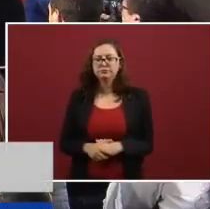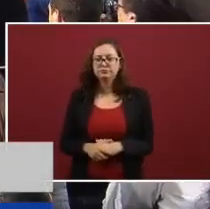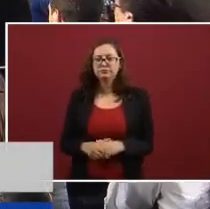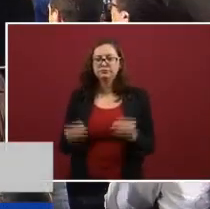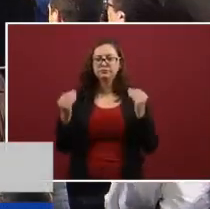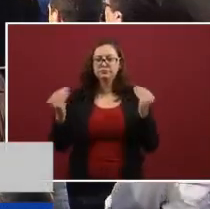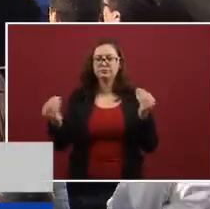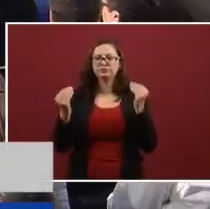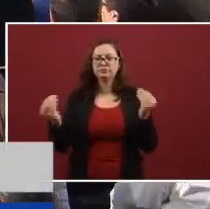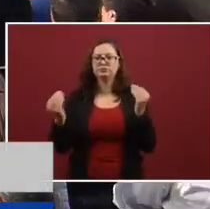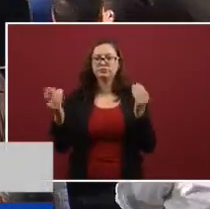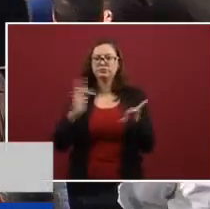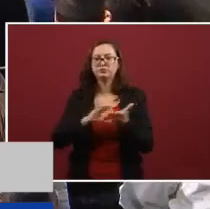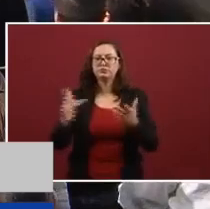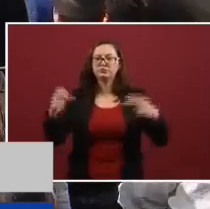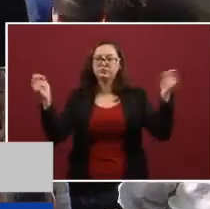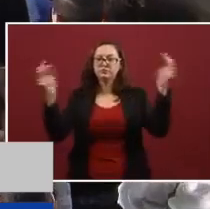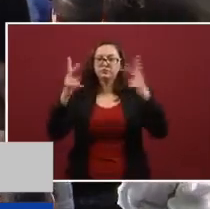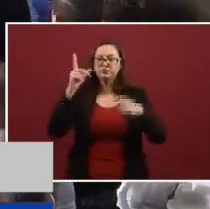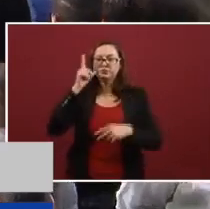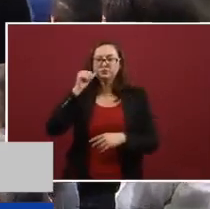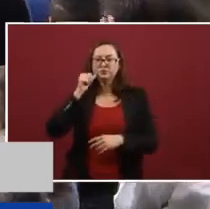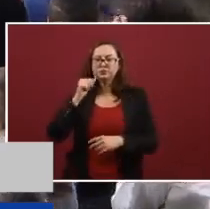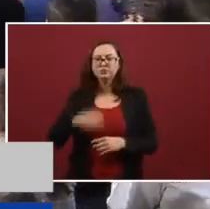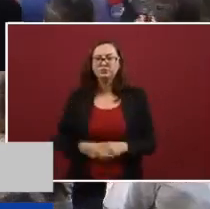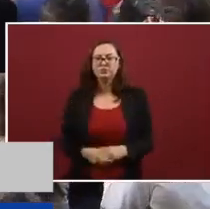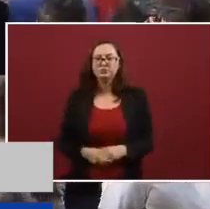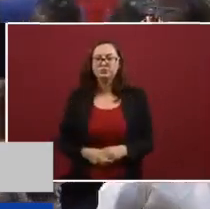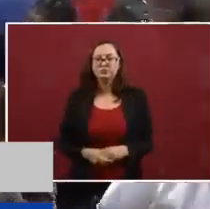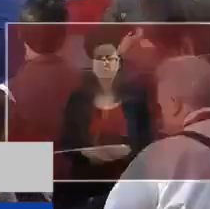Muchas gracias. Nos vemos mañana.